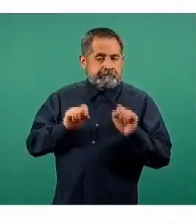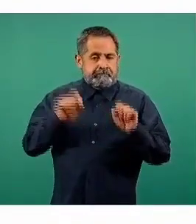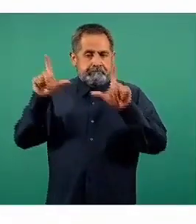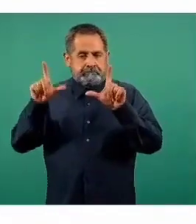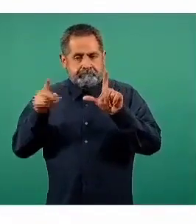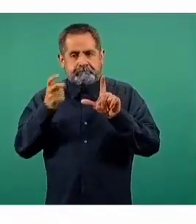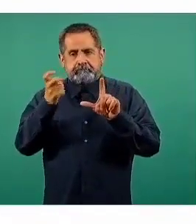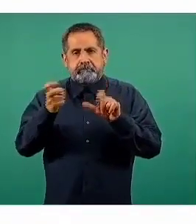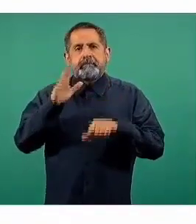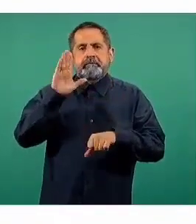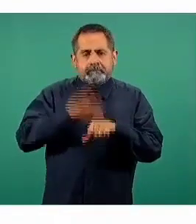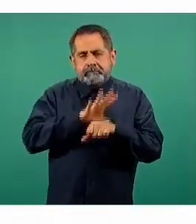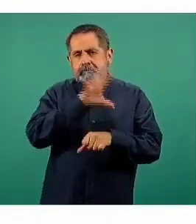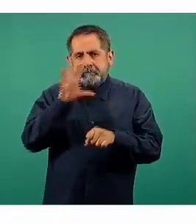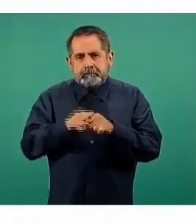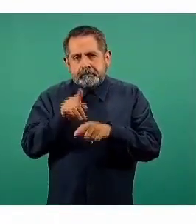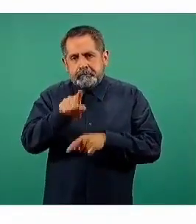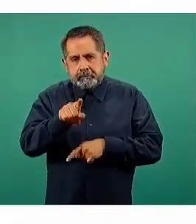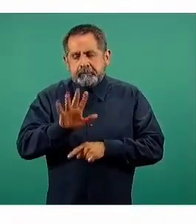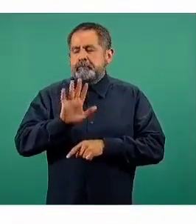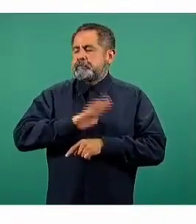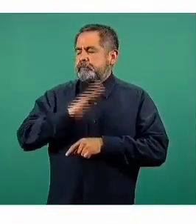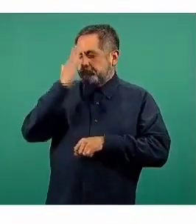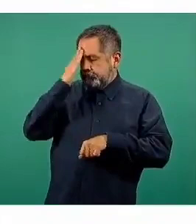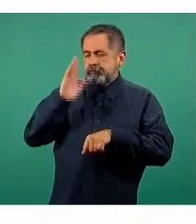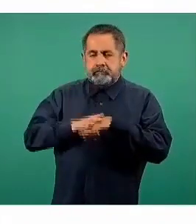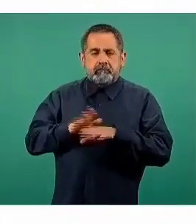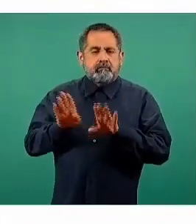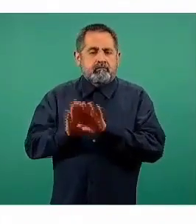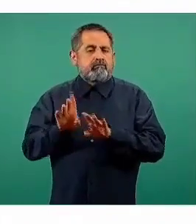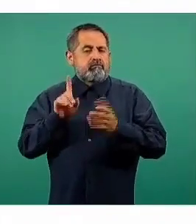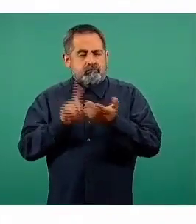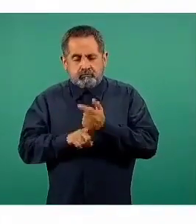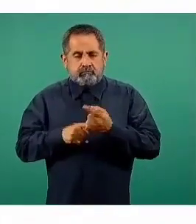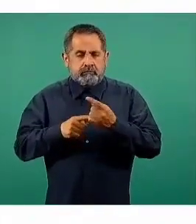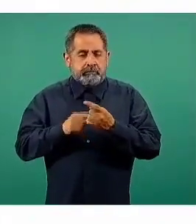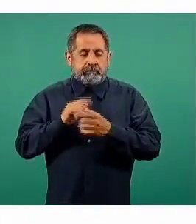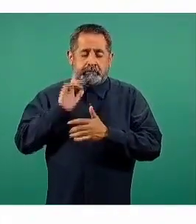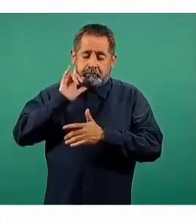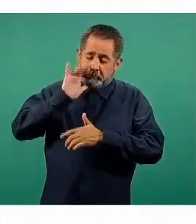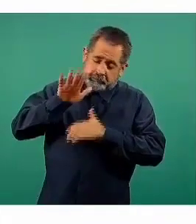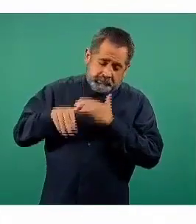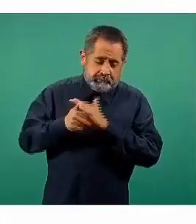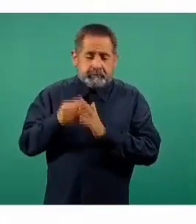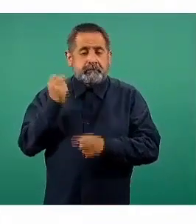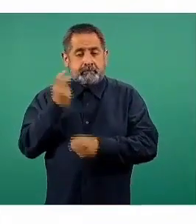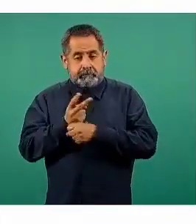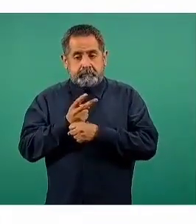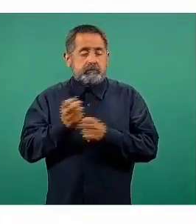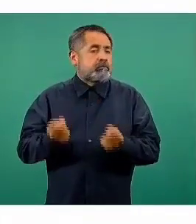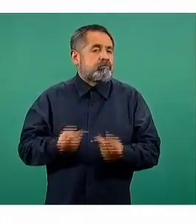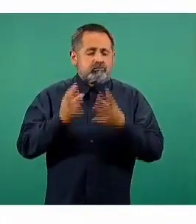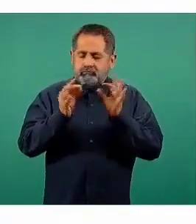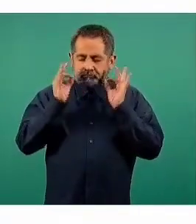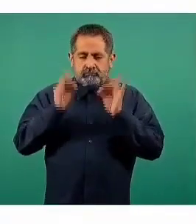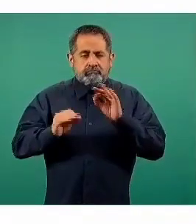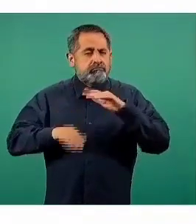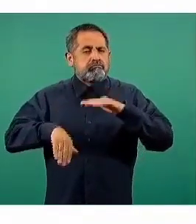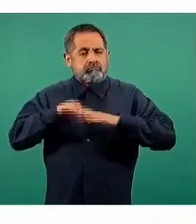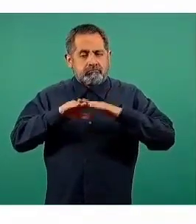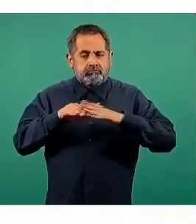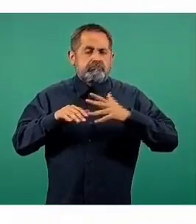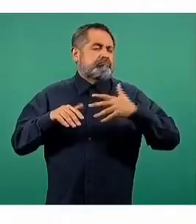oportunidad de tener a temprana hora el cierre de información que les permita representar el máximo